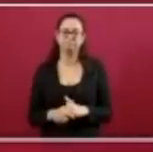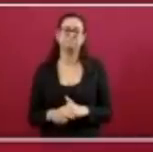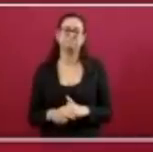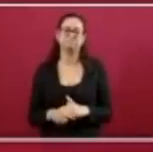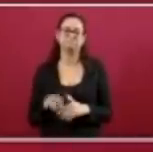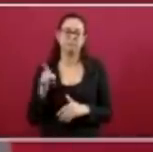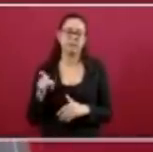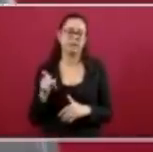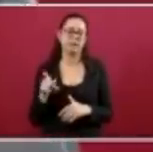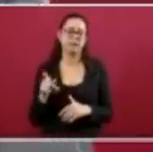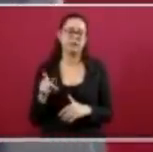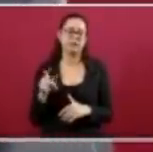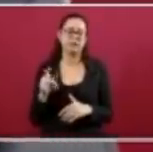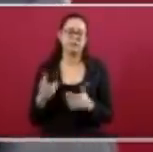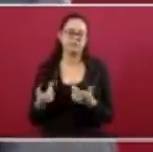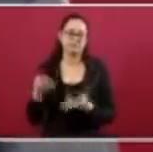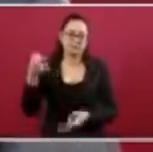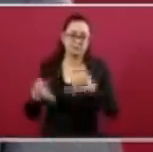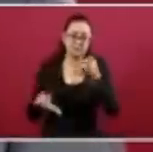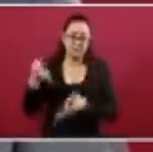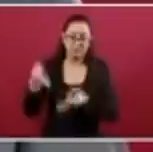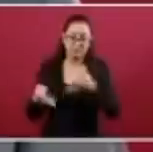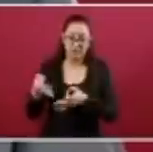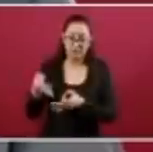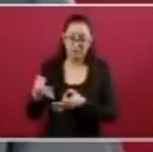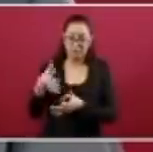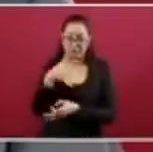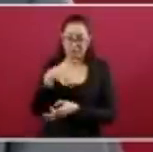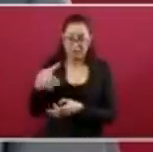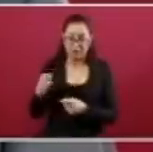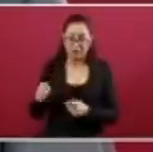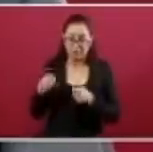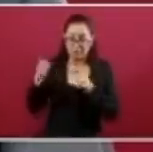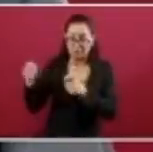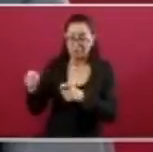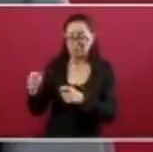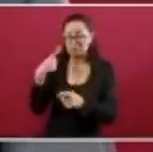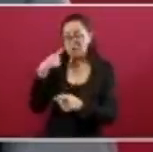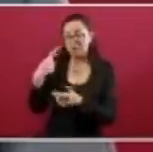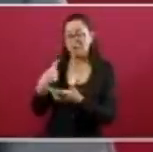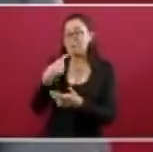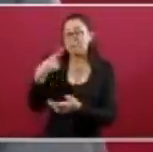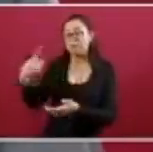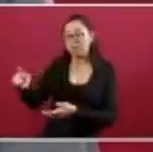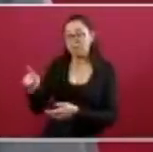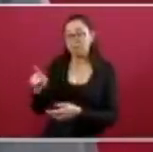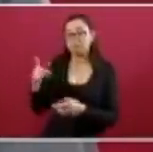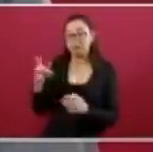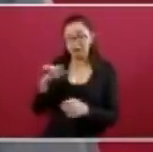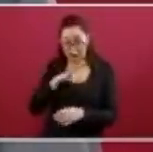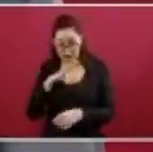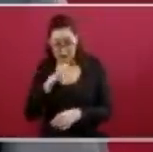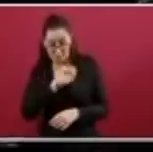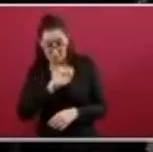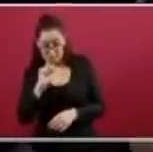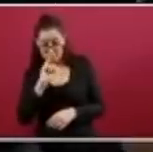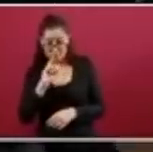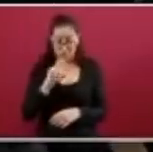Fiscalía General, si es que existe algún delito que ellos decidan.